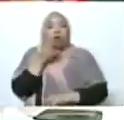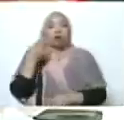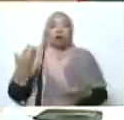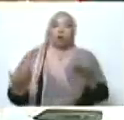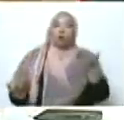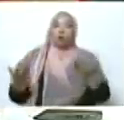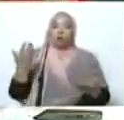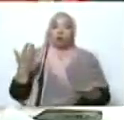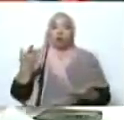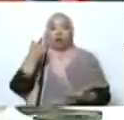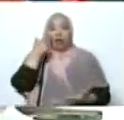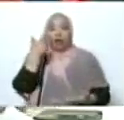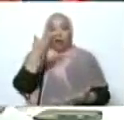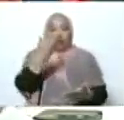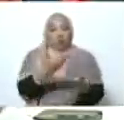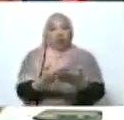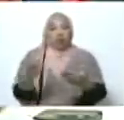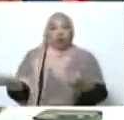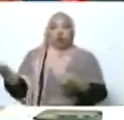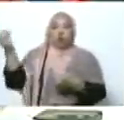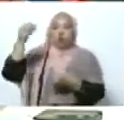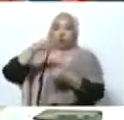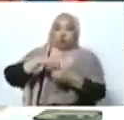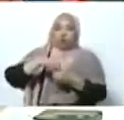estaría pendiente, que la vamos a introducir